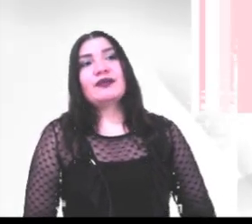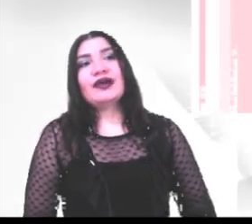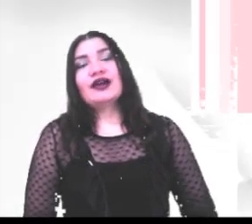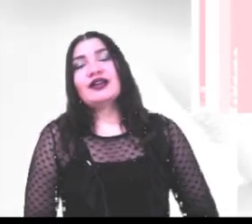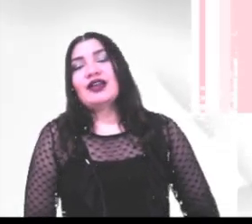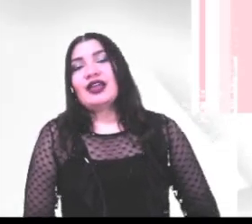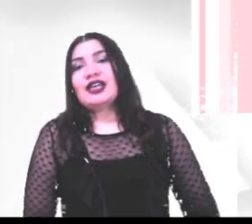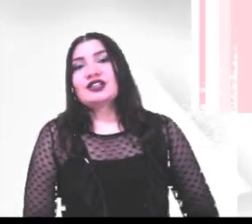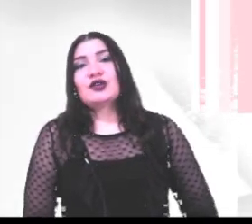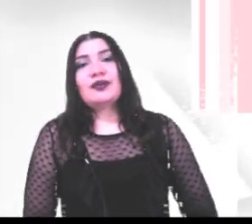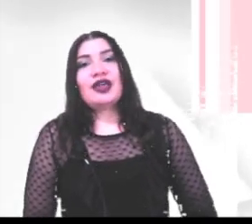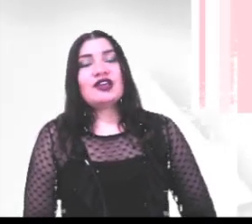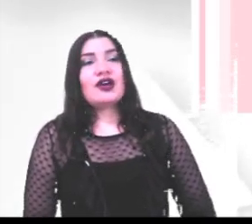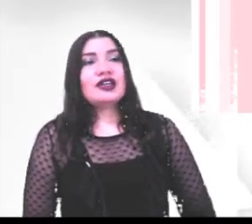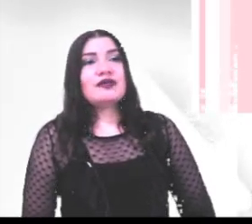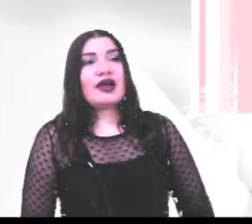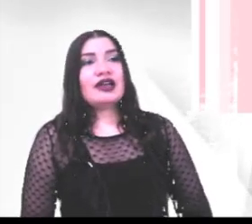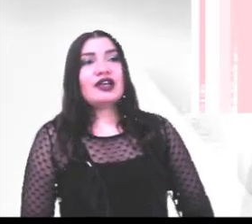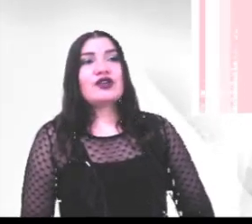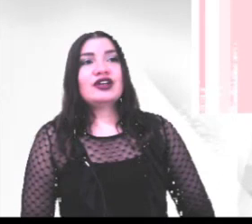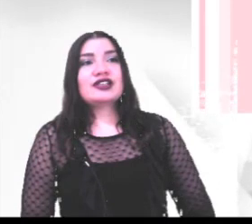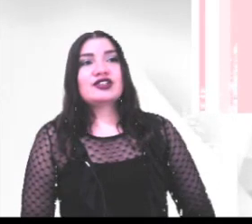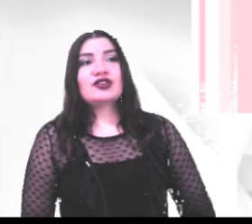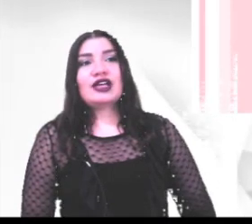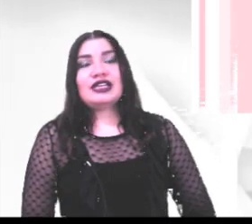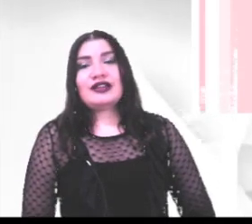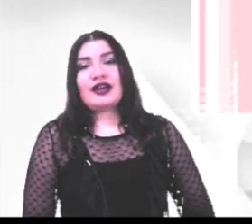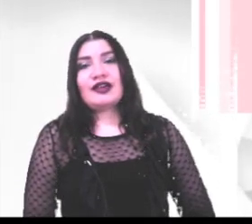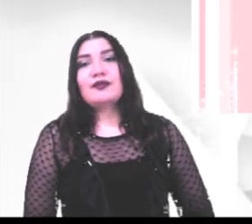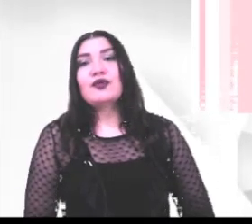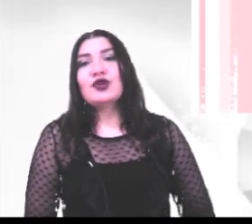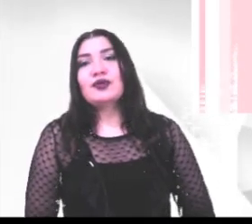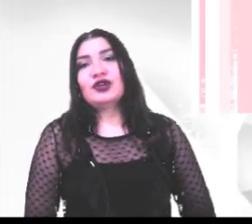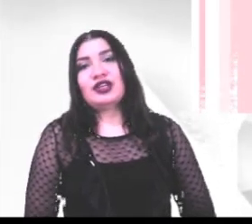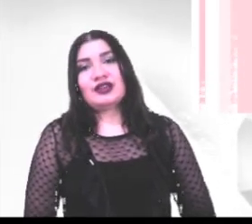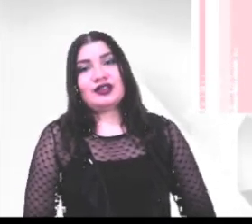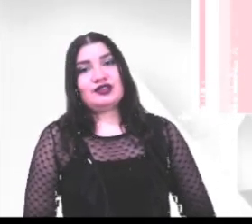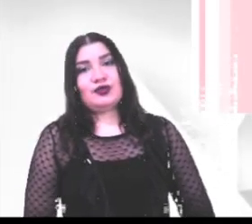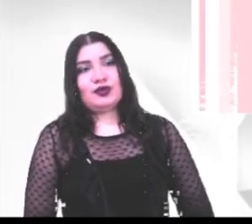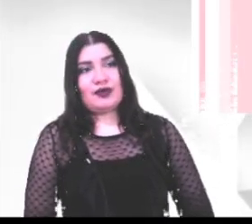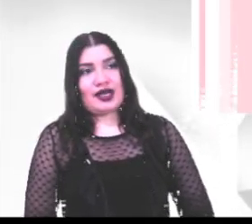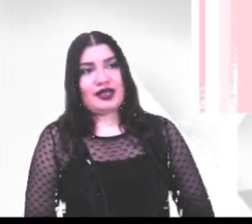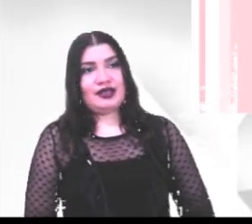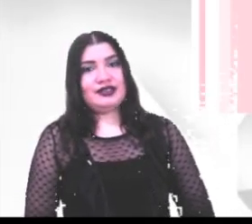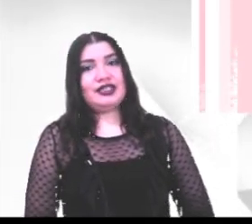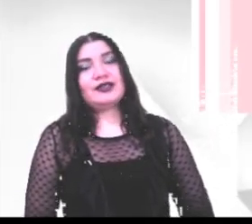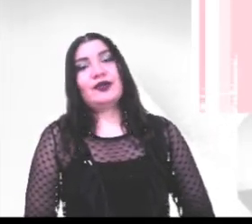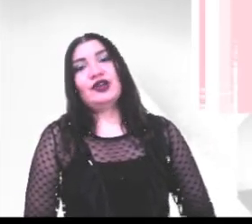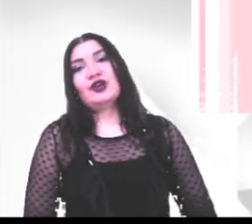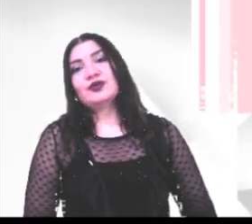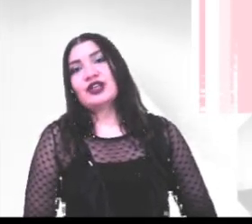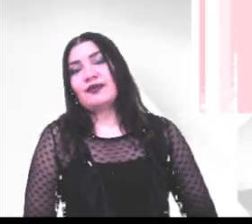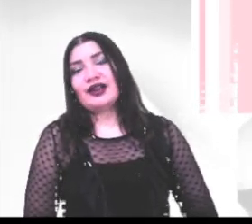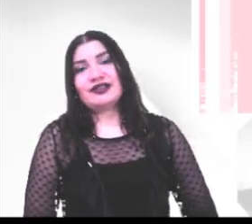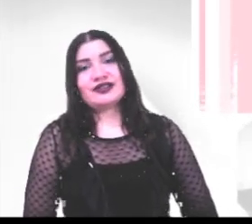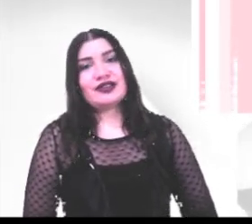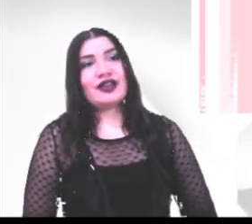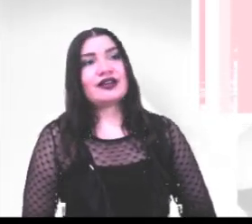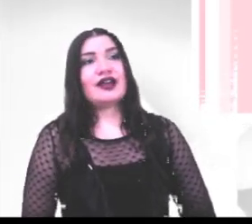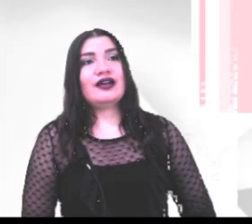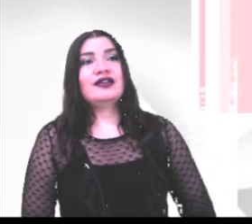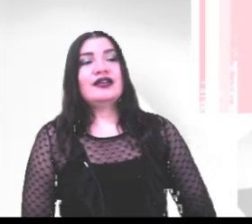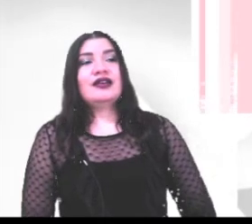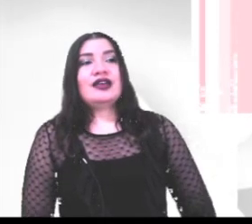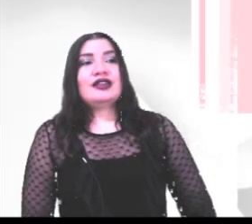observar esos bellos animales con esas tonalidades muy bonitas en su plumaje y se pueden observar de